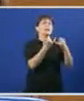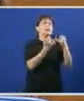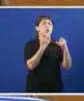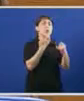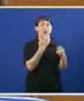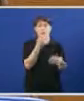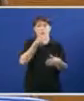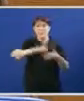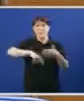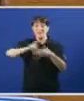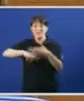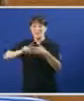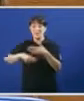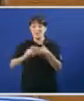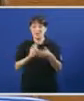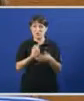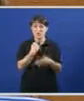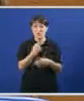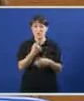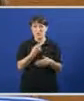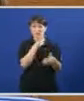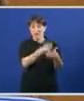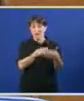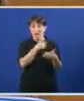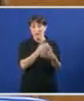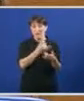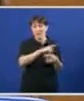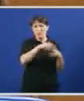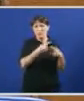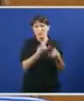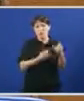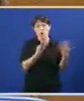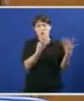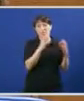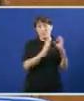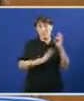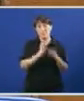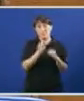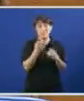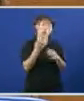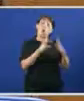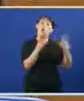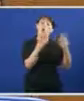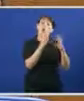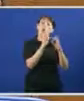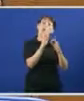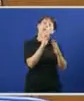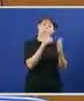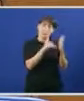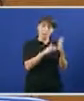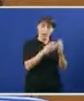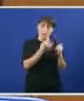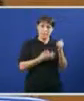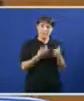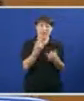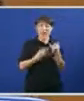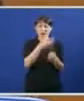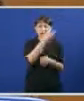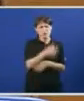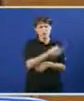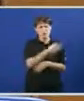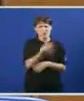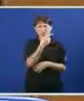mes, 90.000, que tienen moitas dificultades, 60.000, total 150.000 familias en